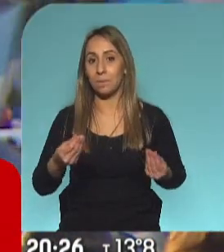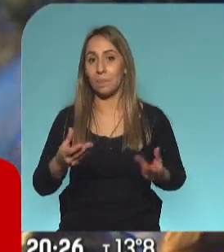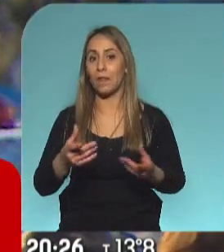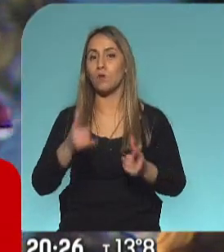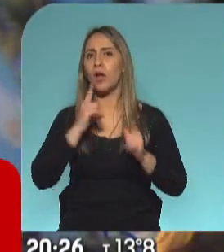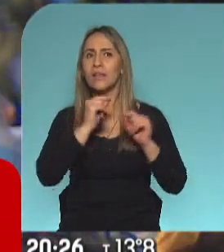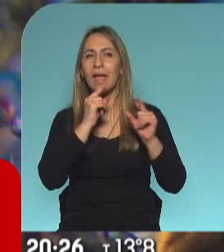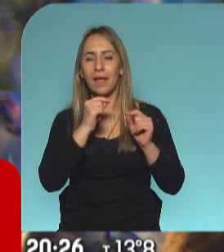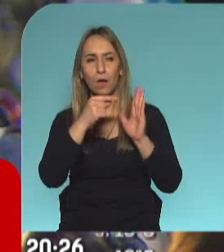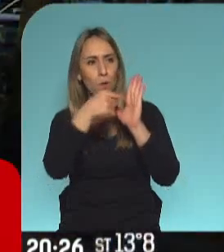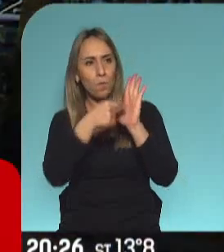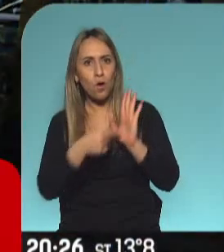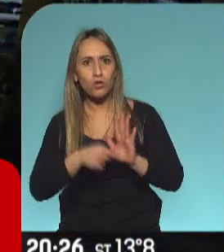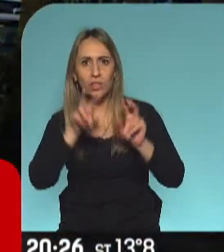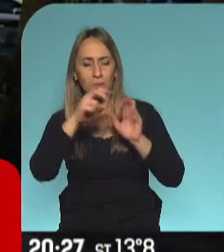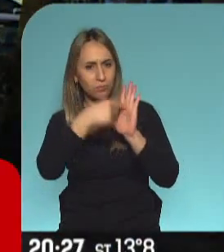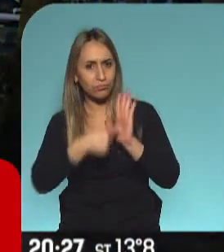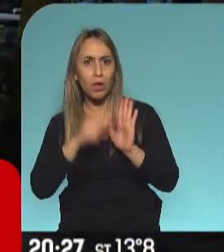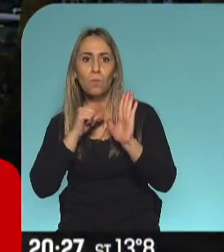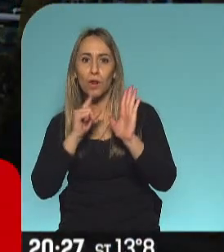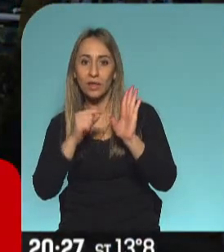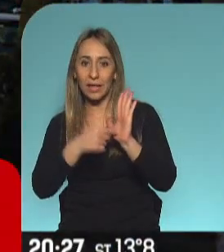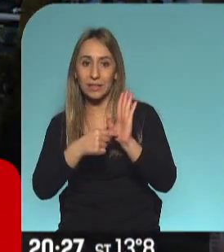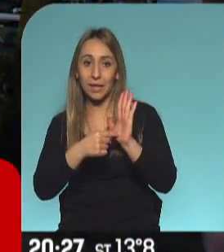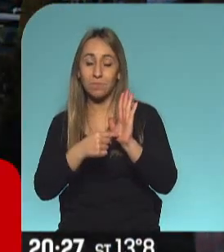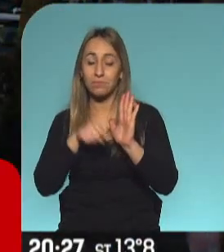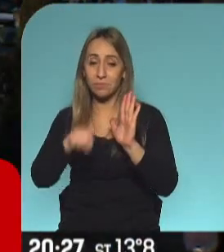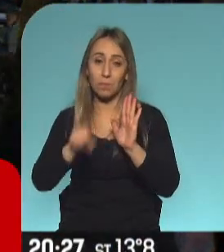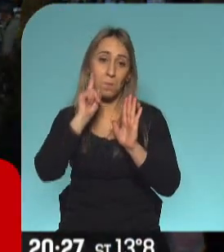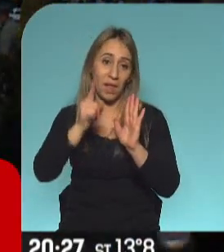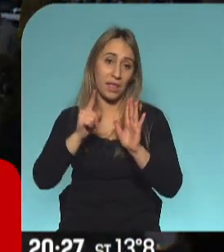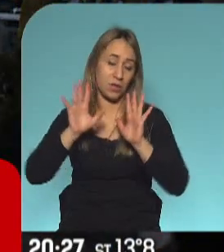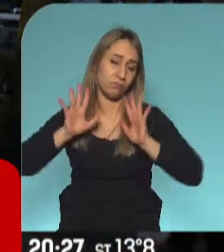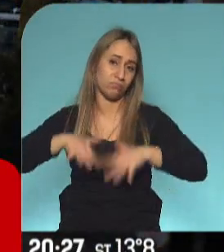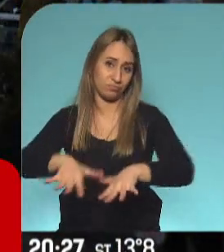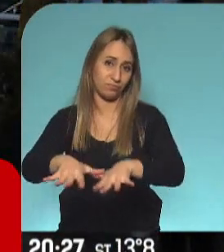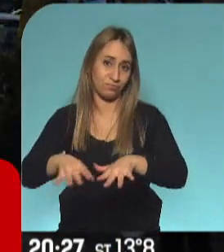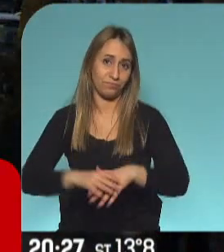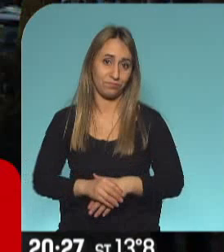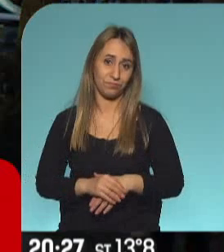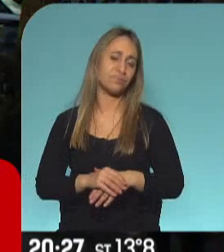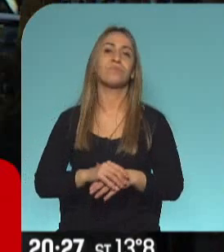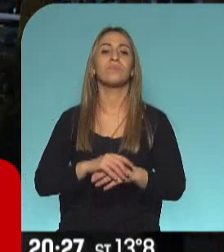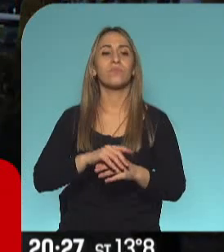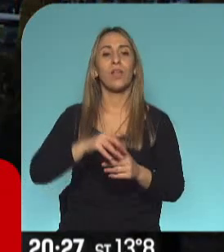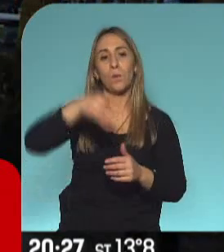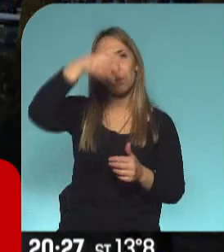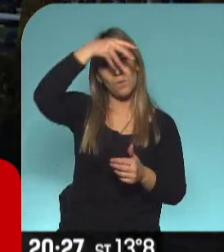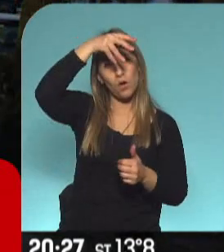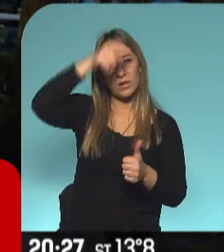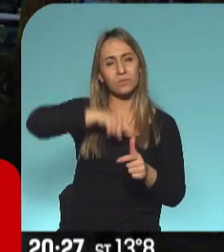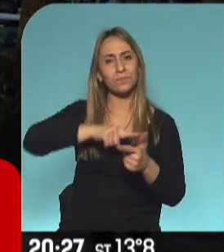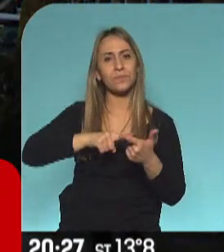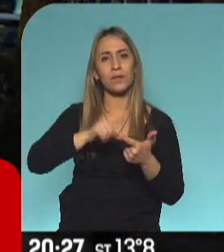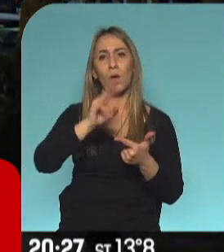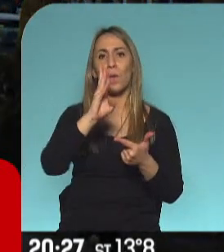quejas muy puntuales, estaba este tremendo peligro. Decías Patricia Bullrich, decías Luis